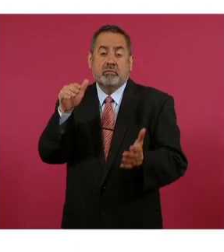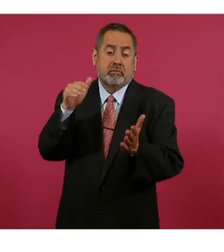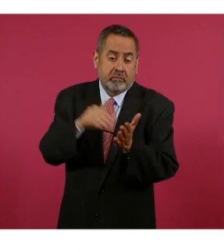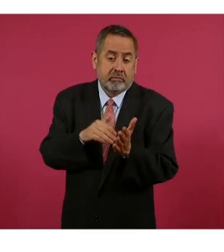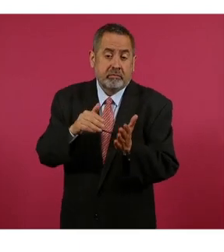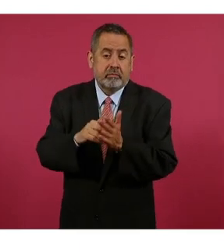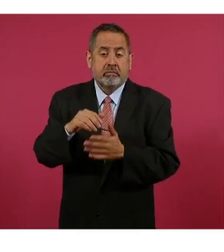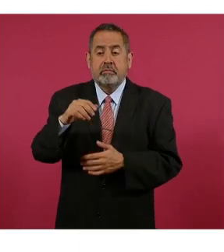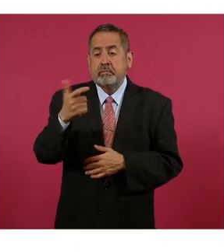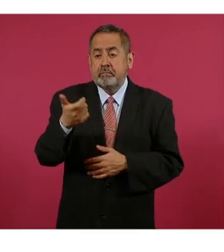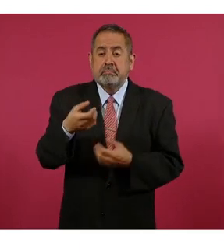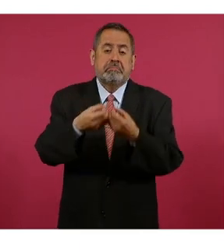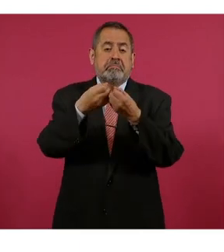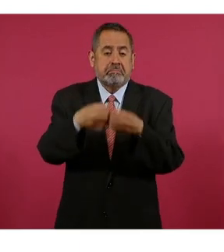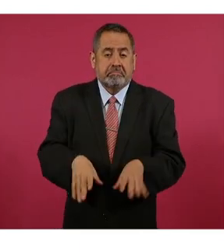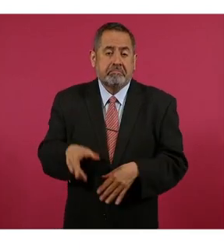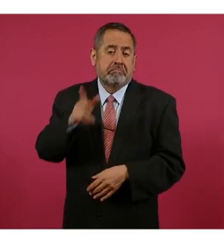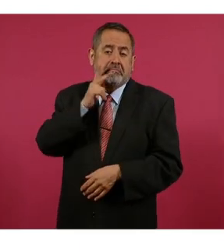refinación.